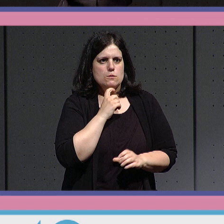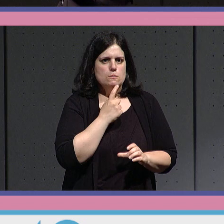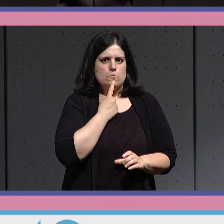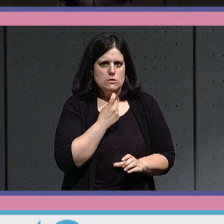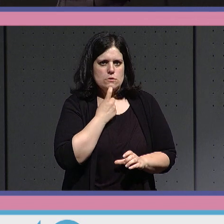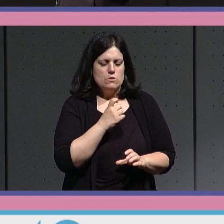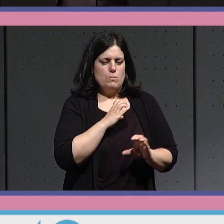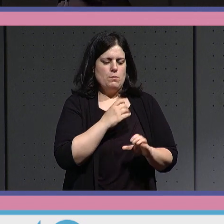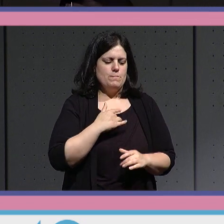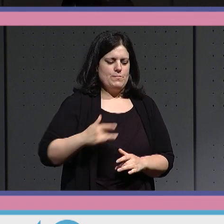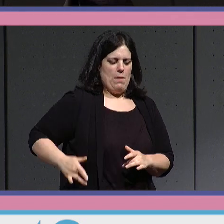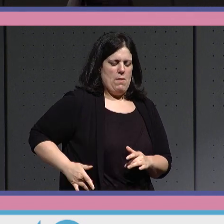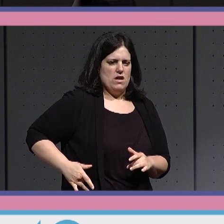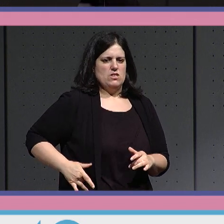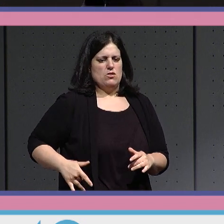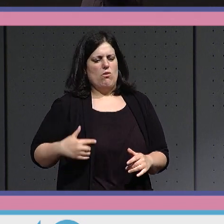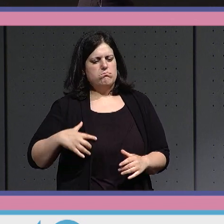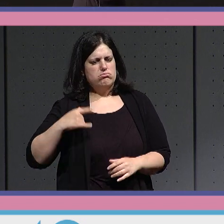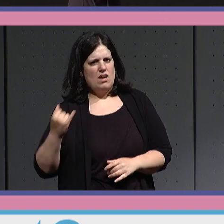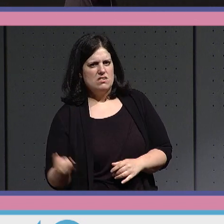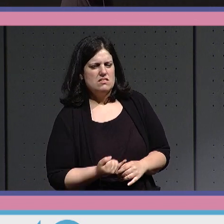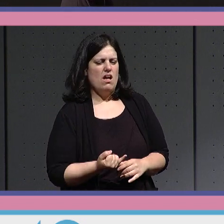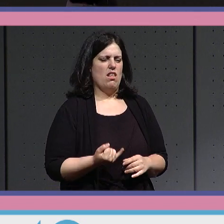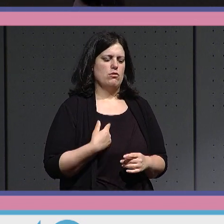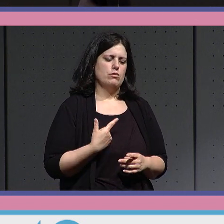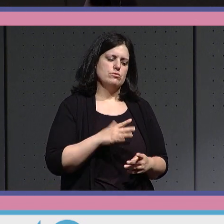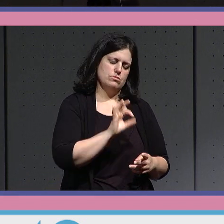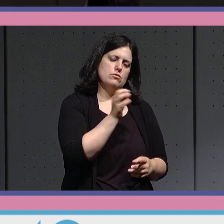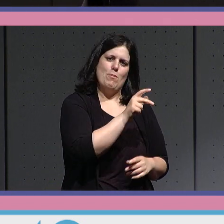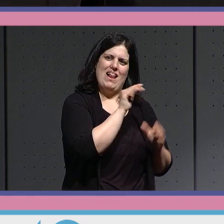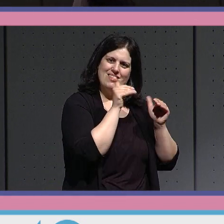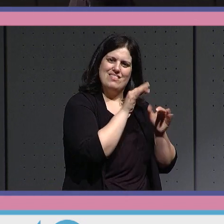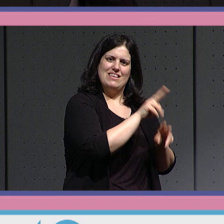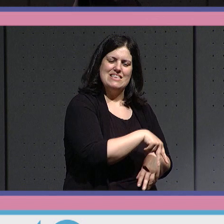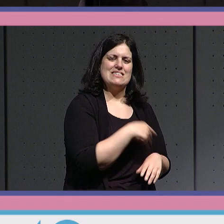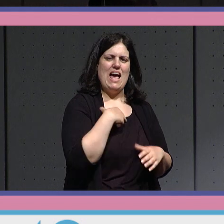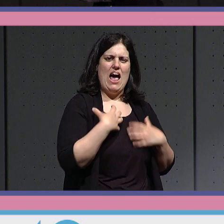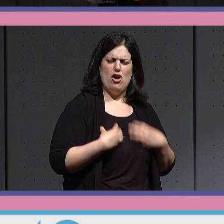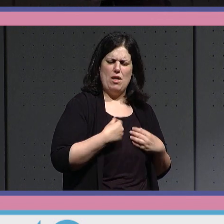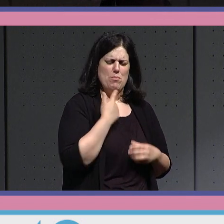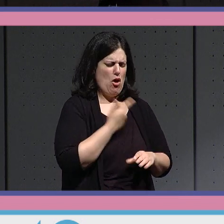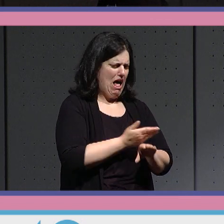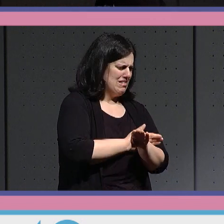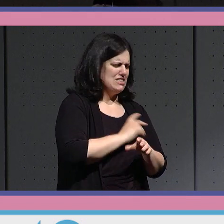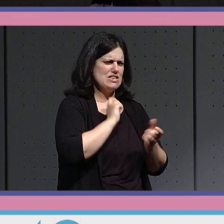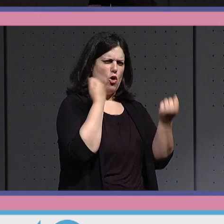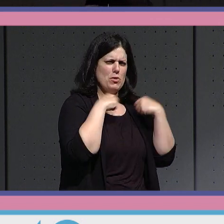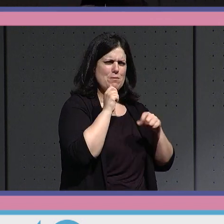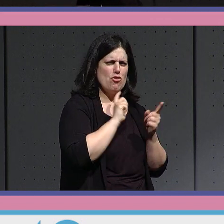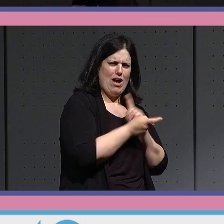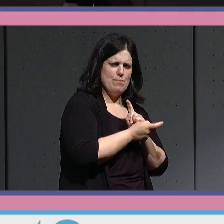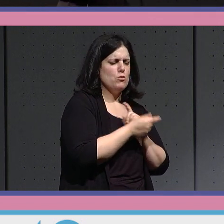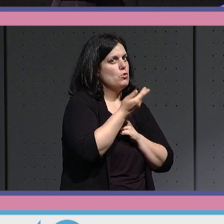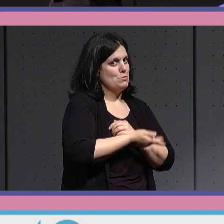estará más apático, estará más cansado, normal se agobia, pero antes no se agobiaba y antes tampoco estaba tan apático. Esas cosas son importantes,